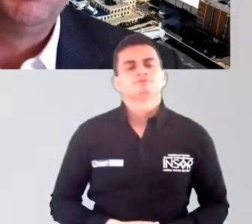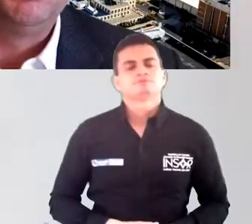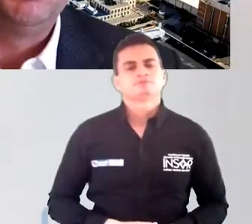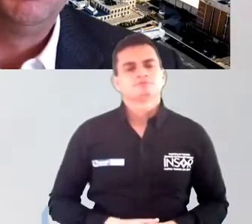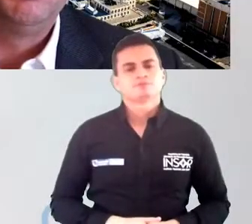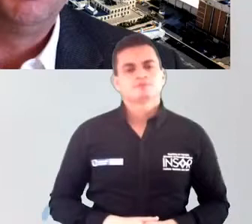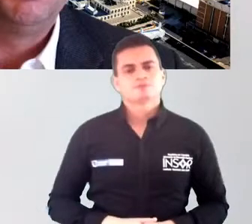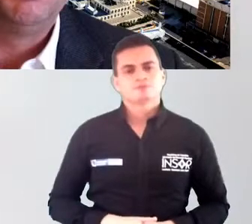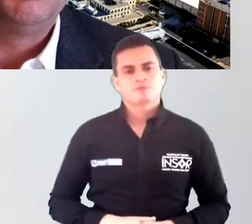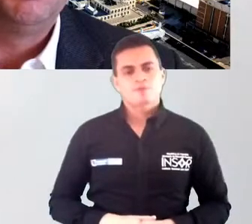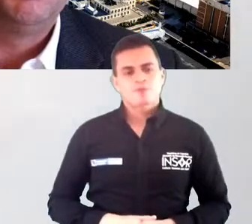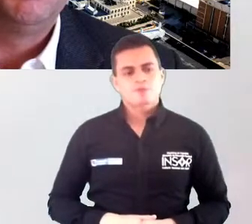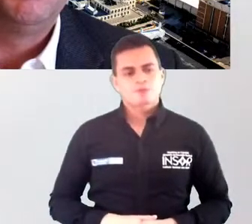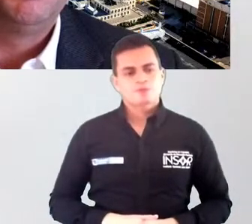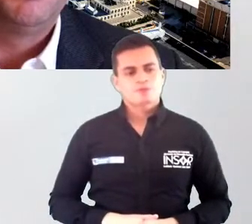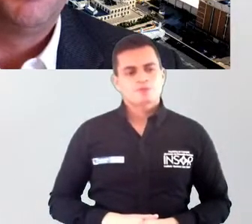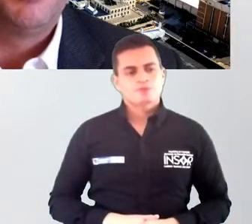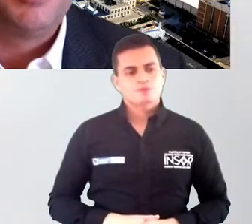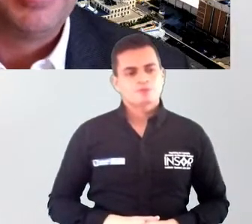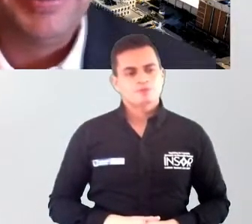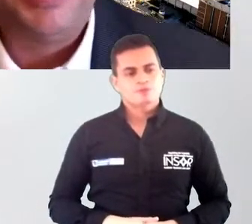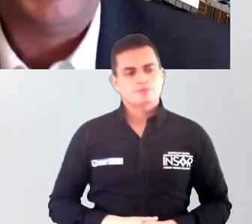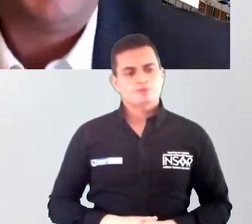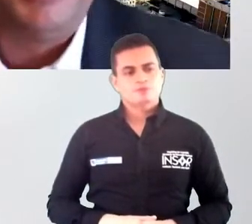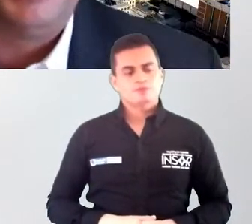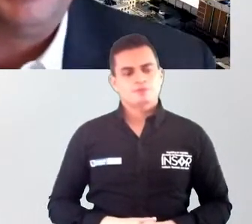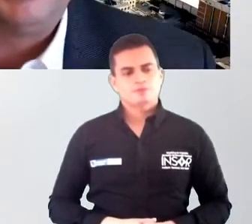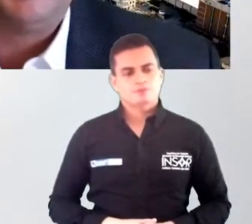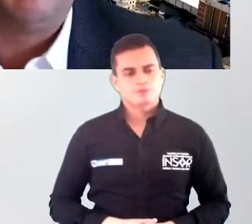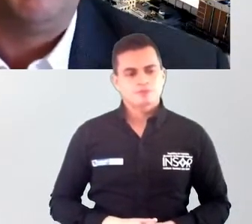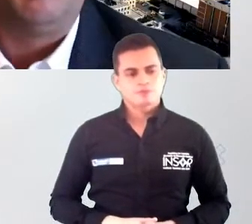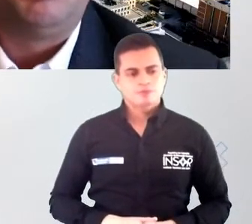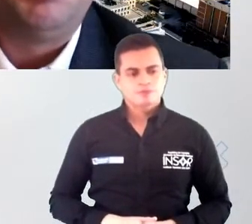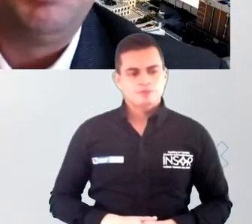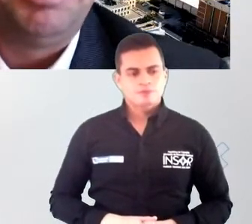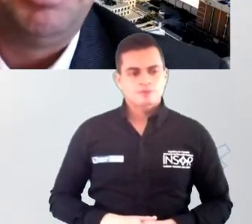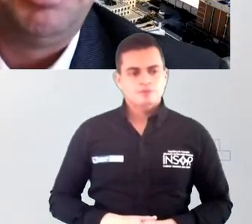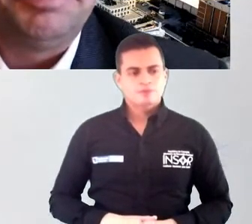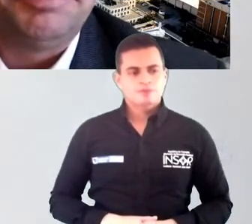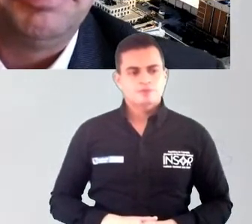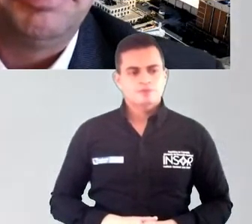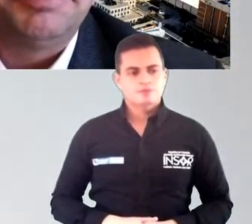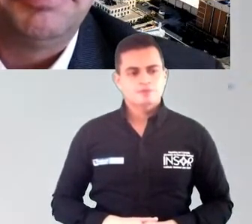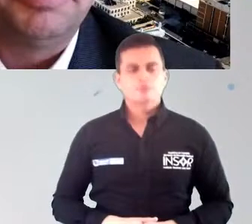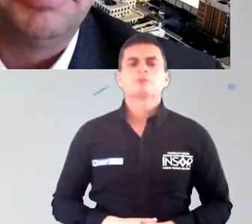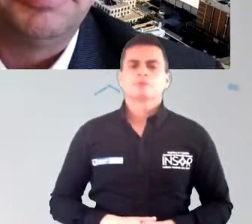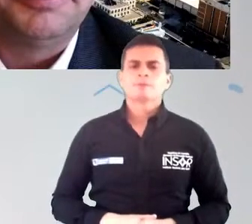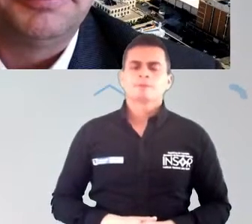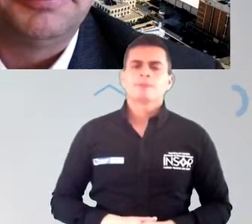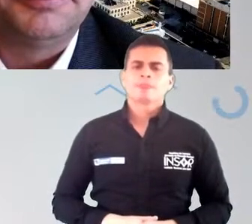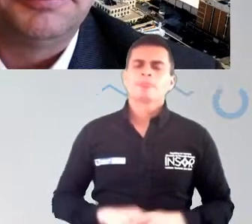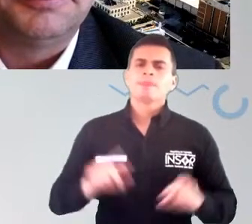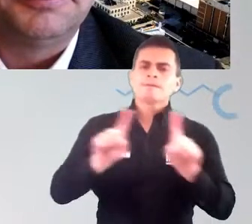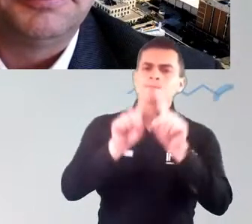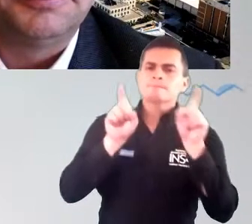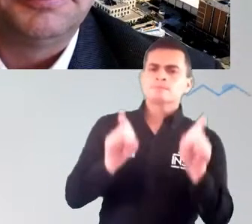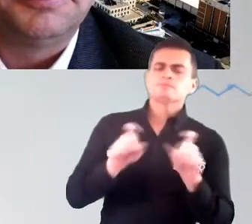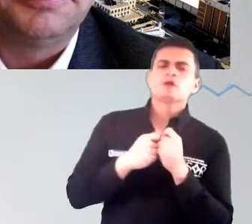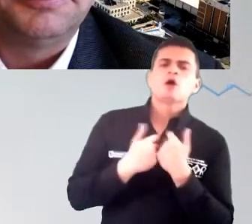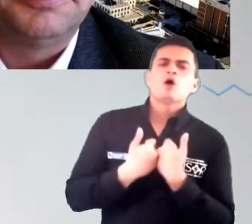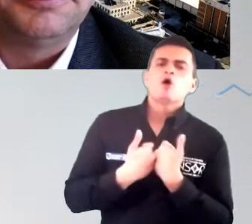aquí nos ha venido corroyendo por días y es, ¿cómo asumir esto de la evaluación en los